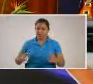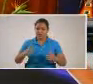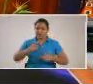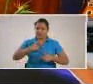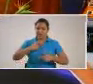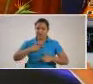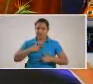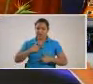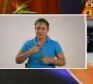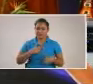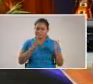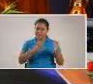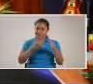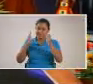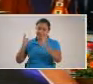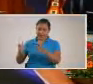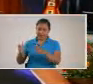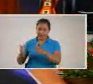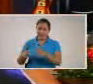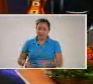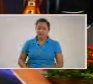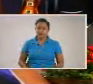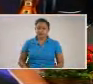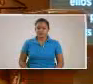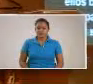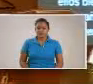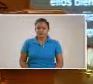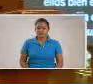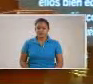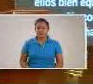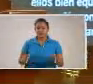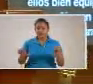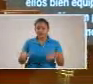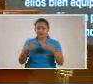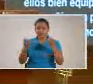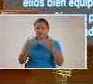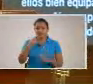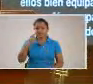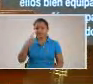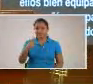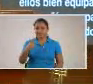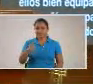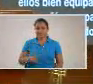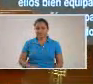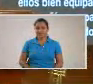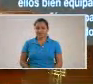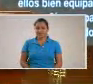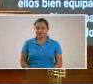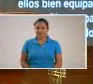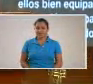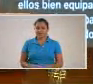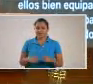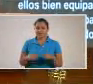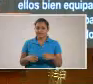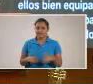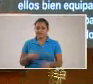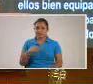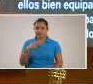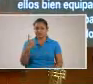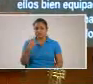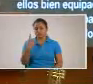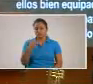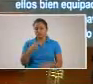equipados, bien armados. Y entonces dice, bueno, todos ellos con pavés y